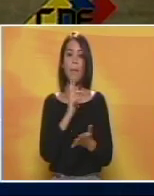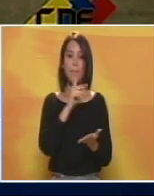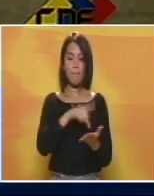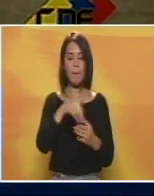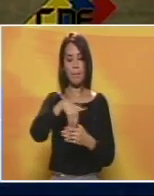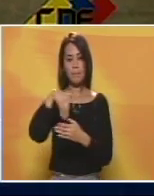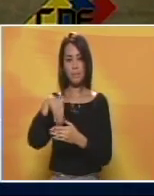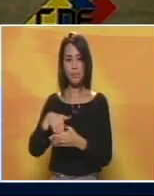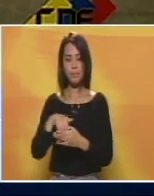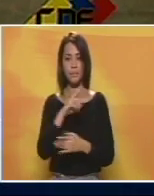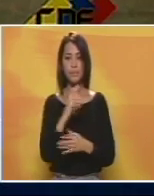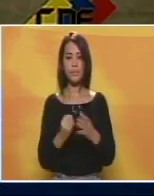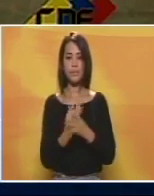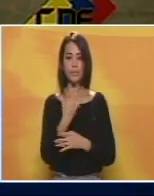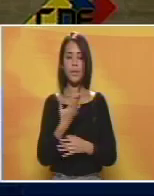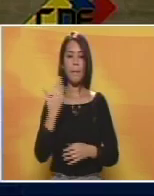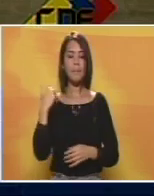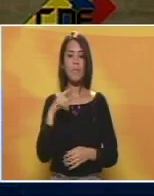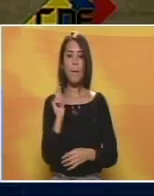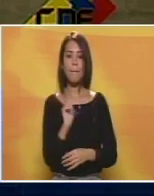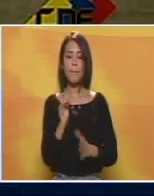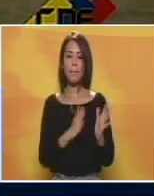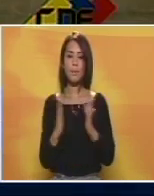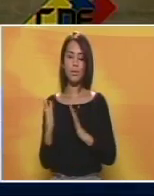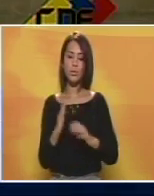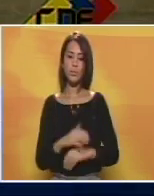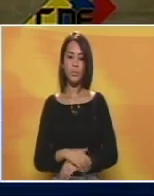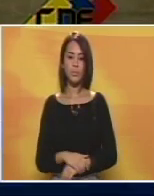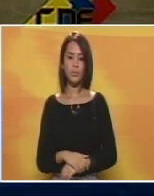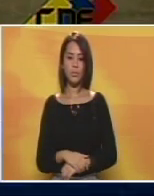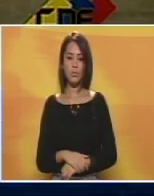presidenciales del 20 de mayo, el pasado mes de marzo, en un